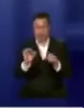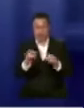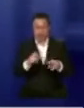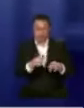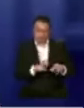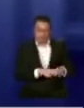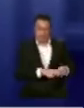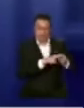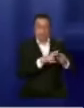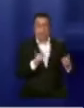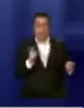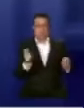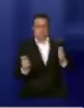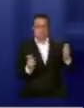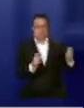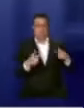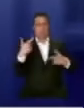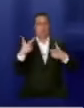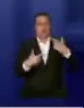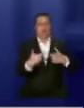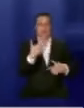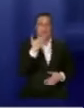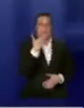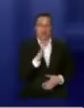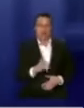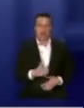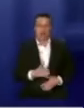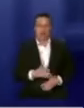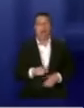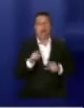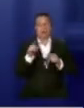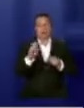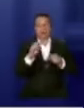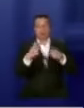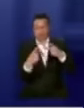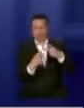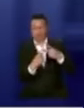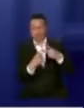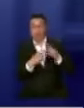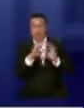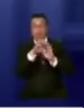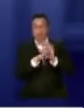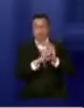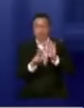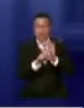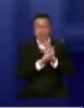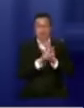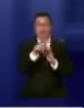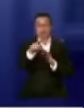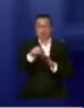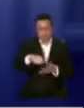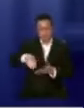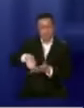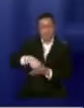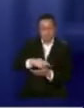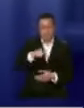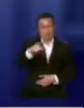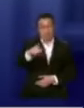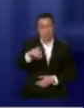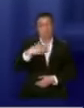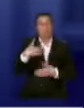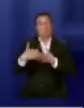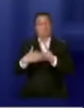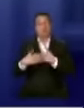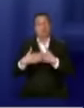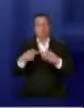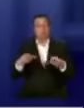manejado por los políticos. Y el segundo proyecto de ley es el que usted firma respecto de los